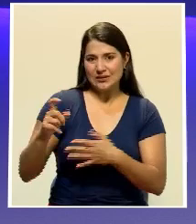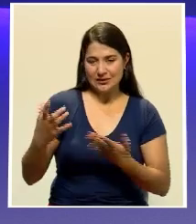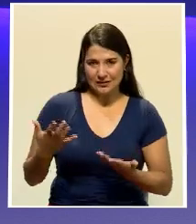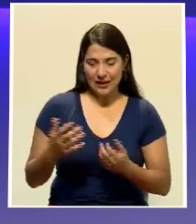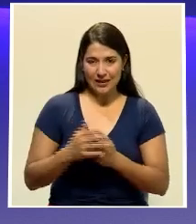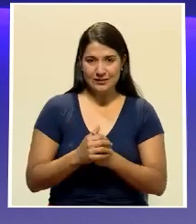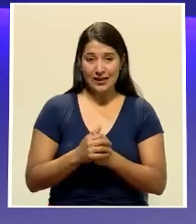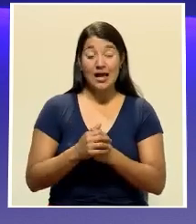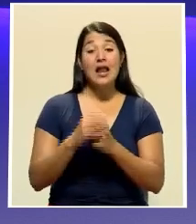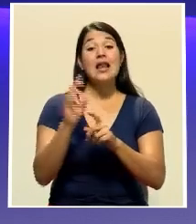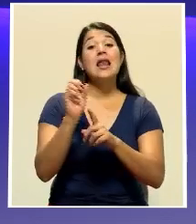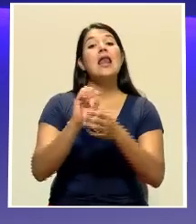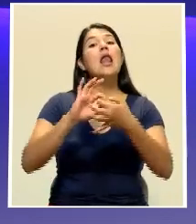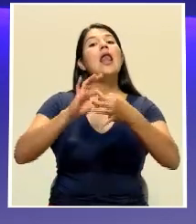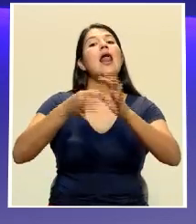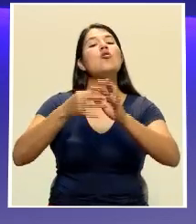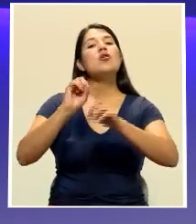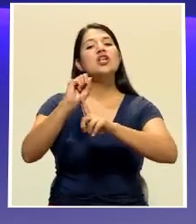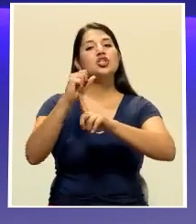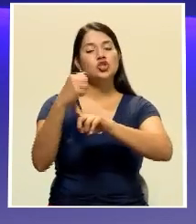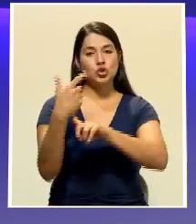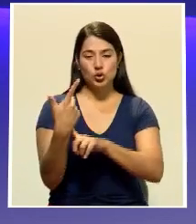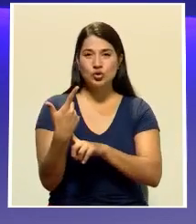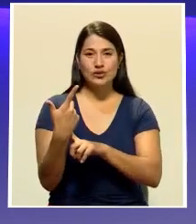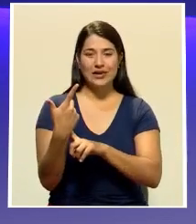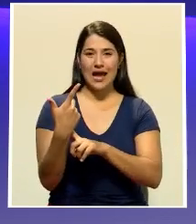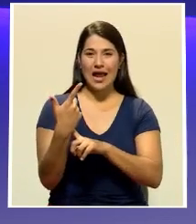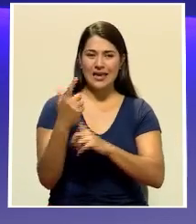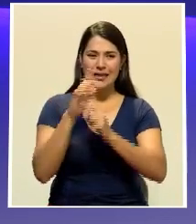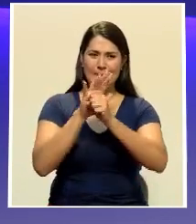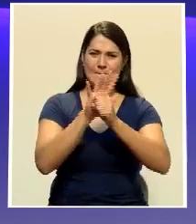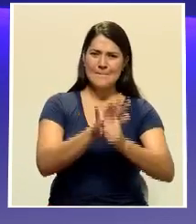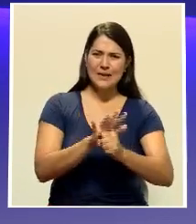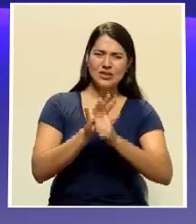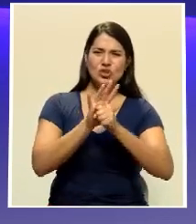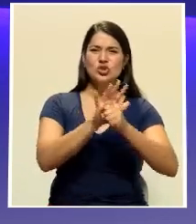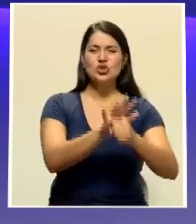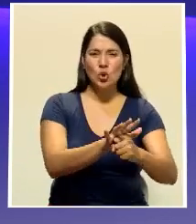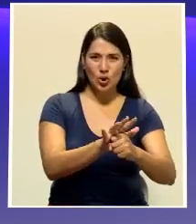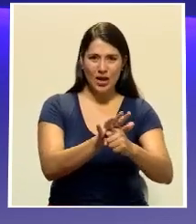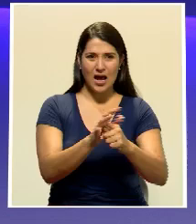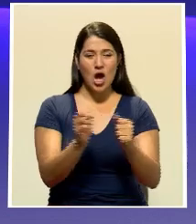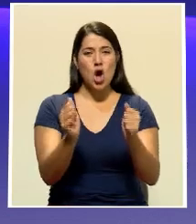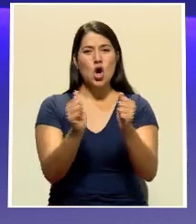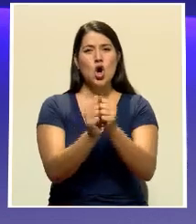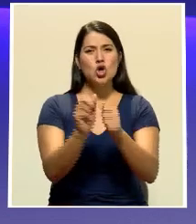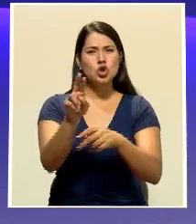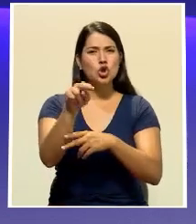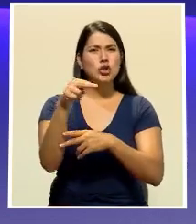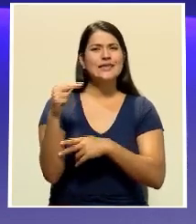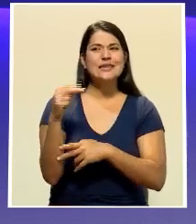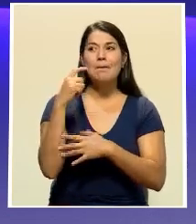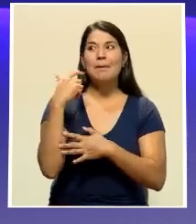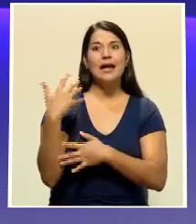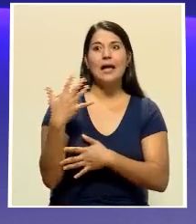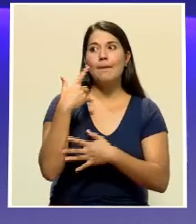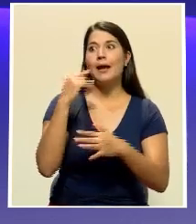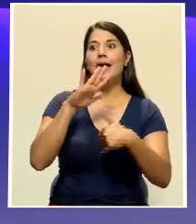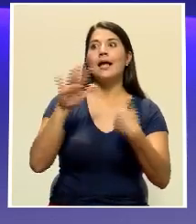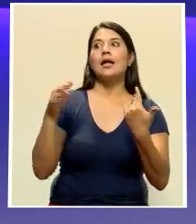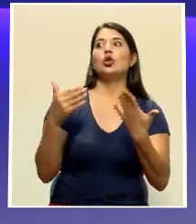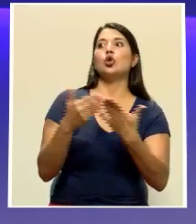redes sociales presionan sobre el concepto de noticias para que todo sea noticia.